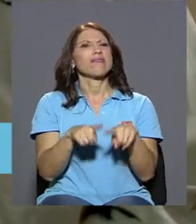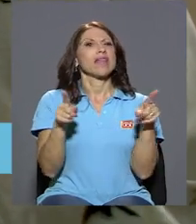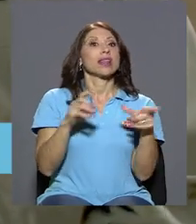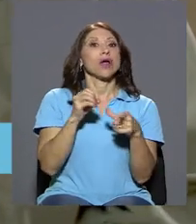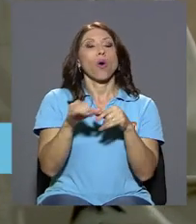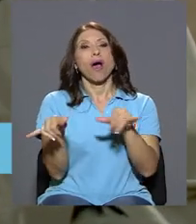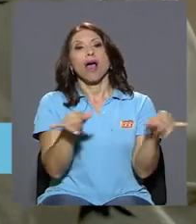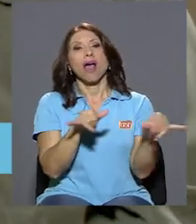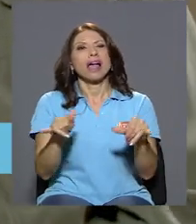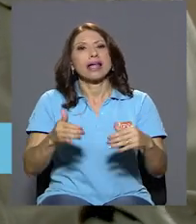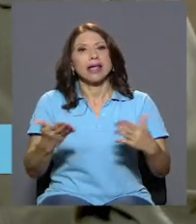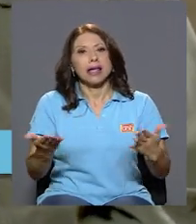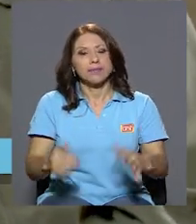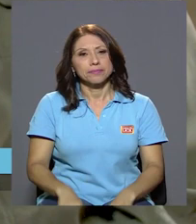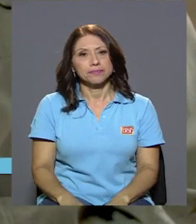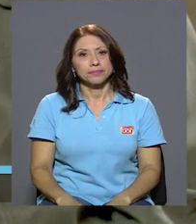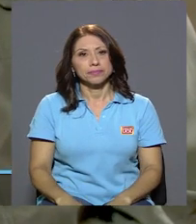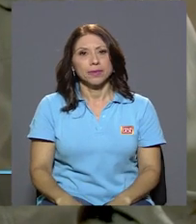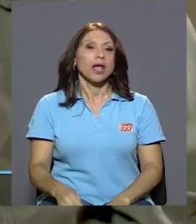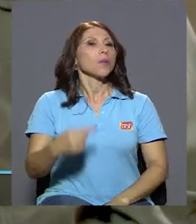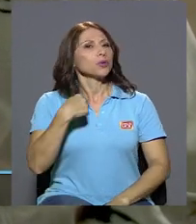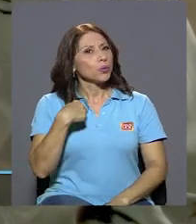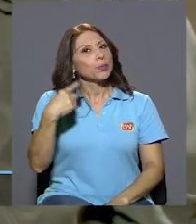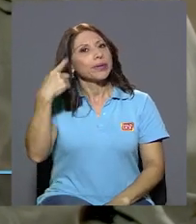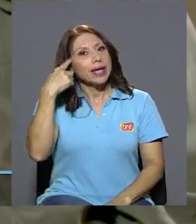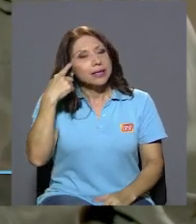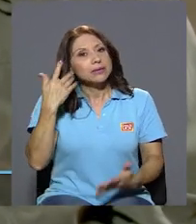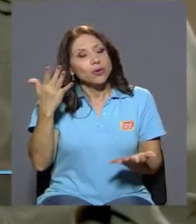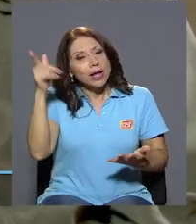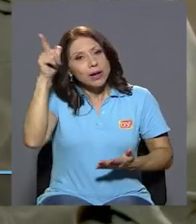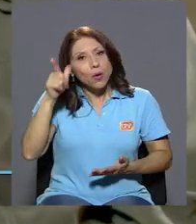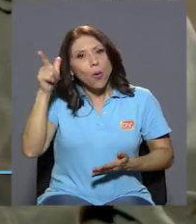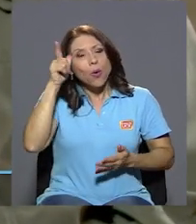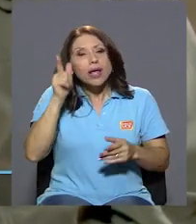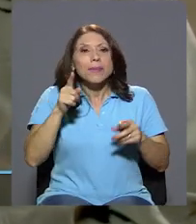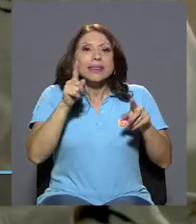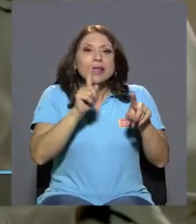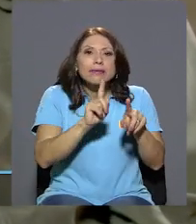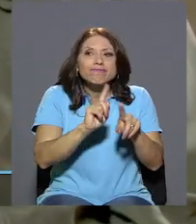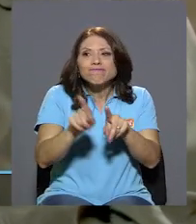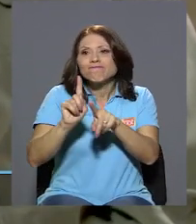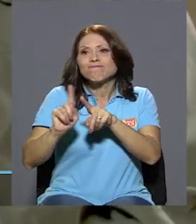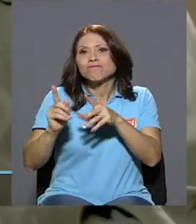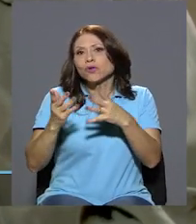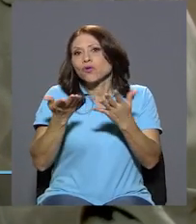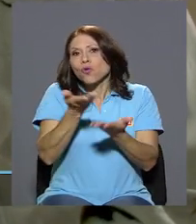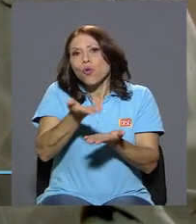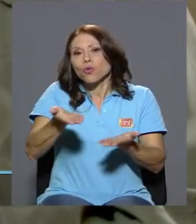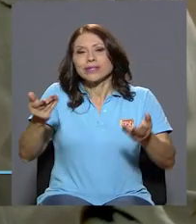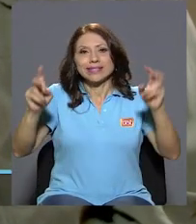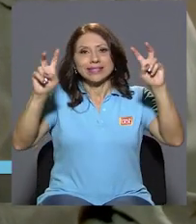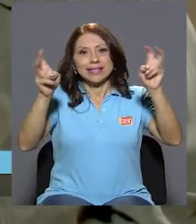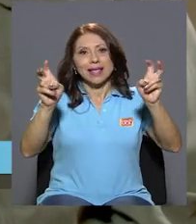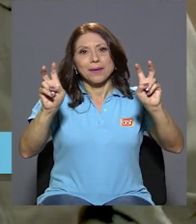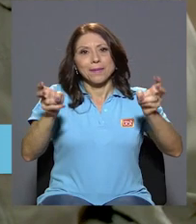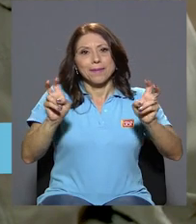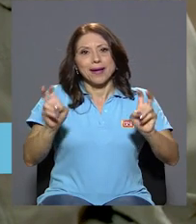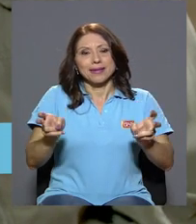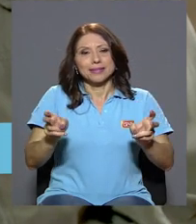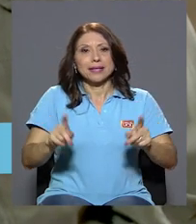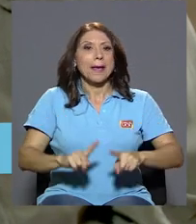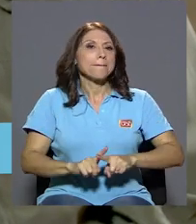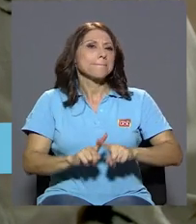yo pienso que bueno por supuesto que hay asuntos de temas bueno por supuesto pero hay una